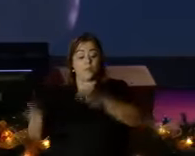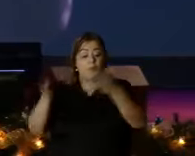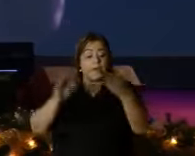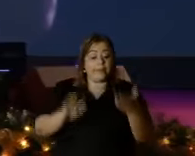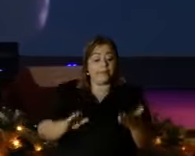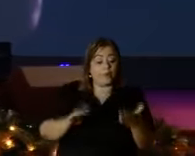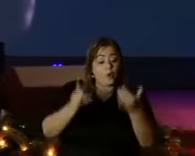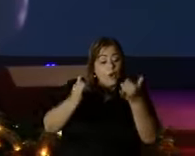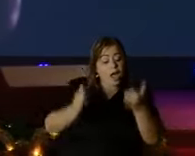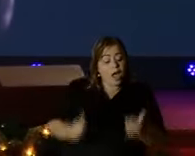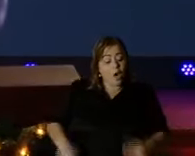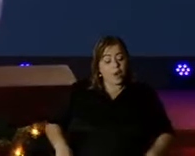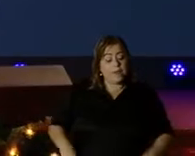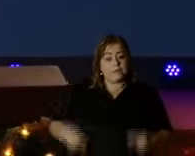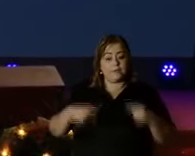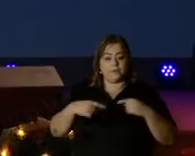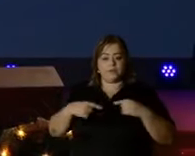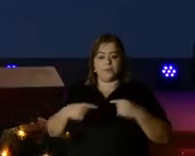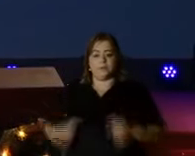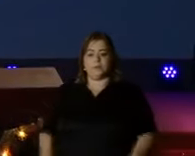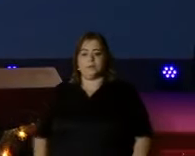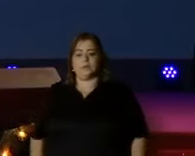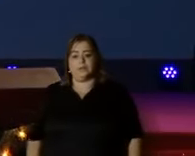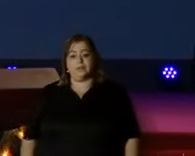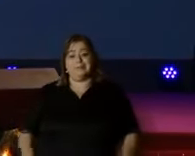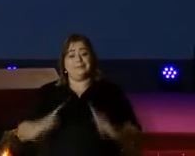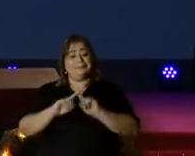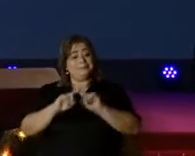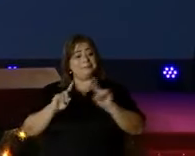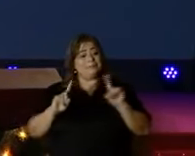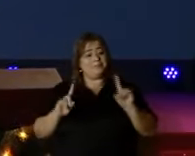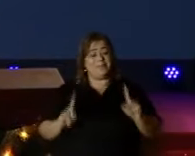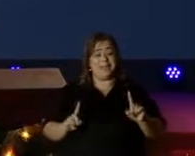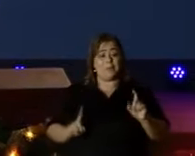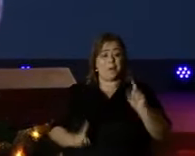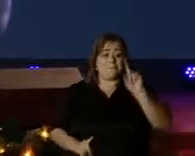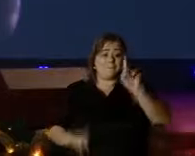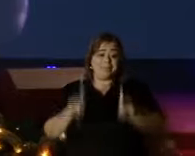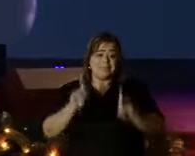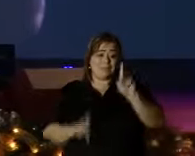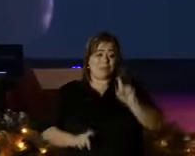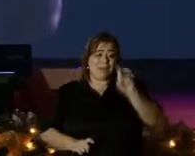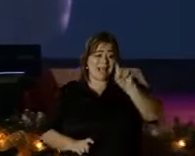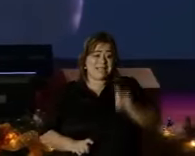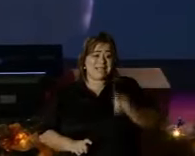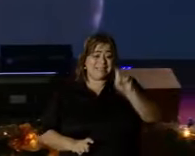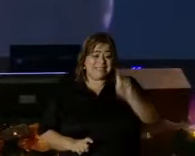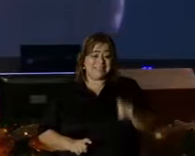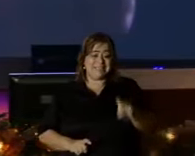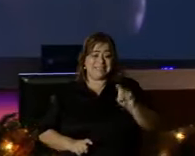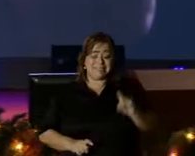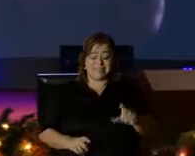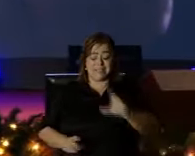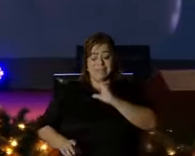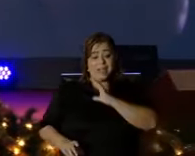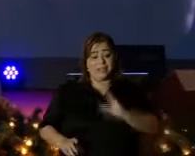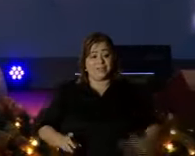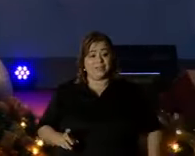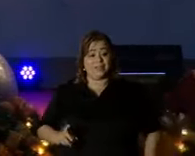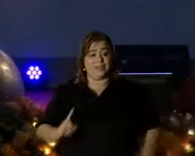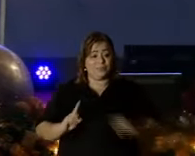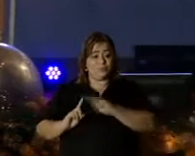Pero hay muertos que caminan porque no tienen a Cristo. Están muertos en sus delitos y sus pecados. Hoy te